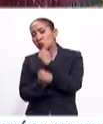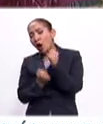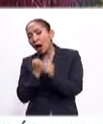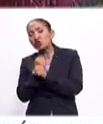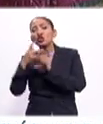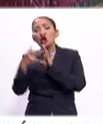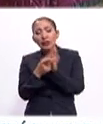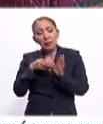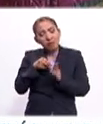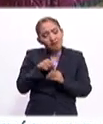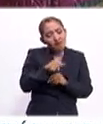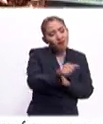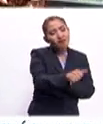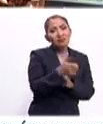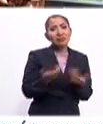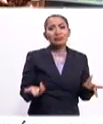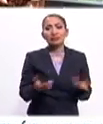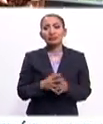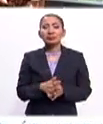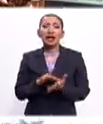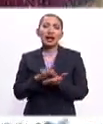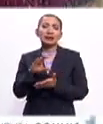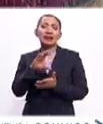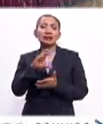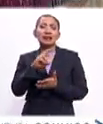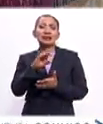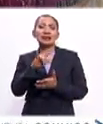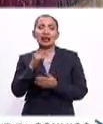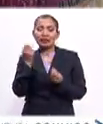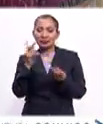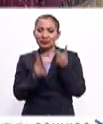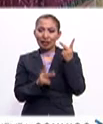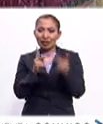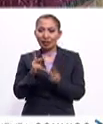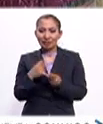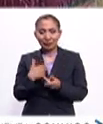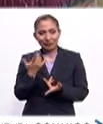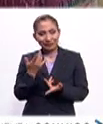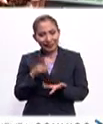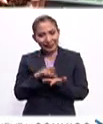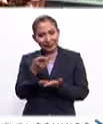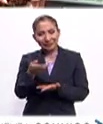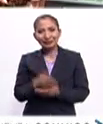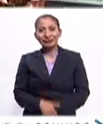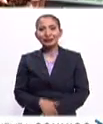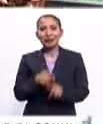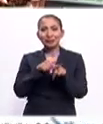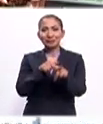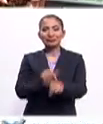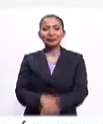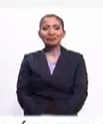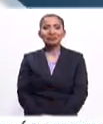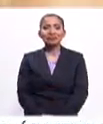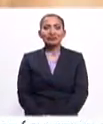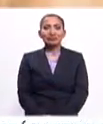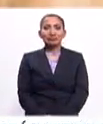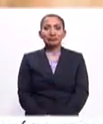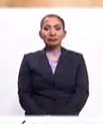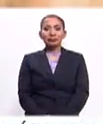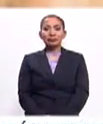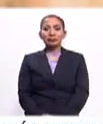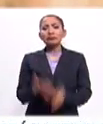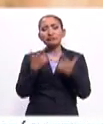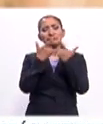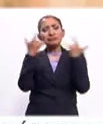siguiente y volverlas a sembrar. Gracias, Cristina, por esta conversación. Javier, no, muchísimas gracias a ti. Seguimos aquí.